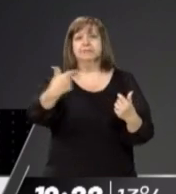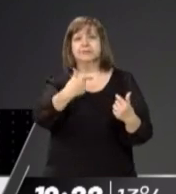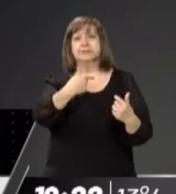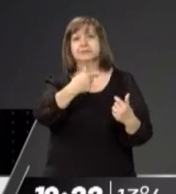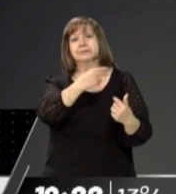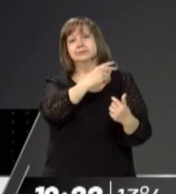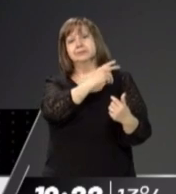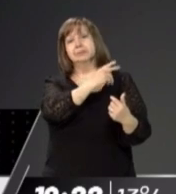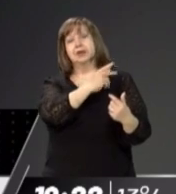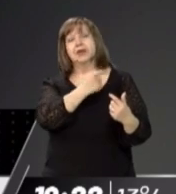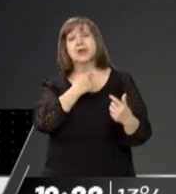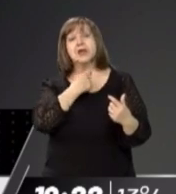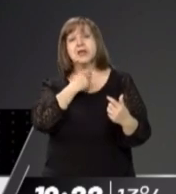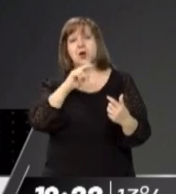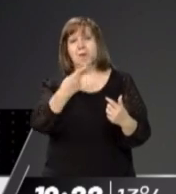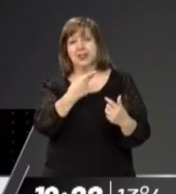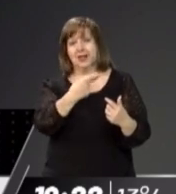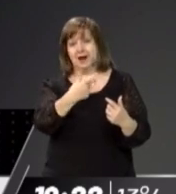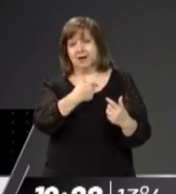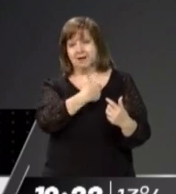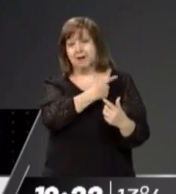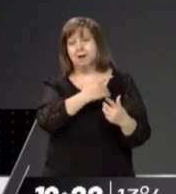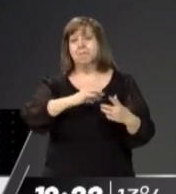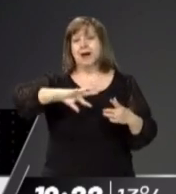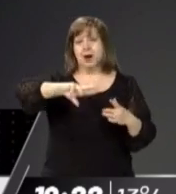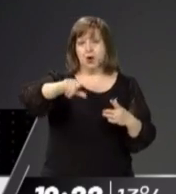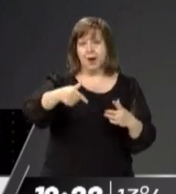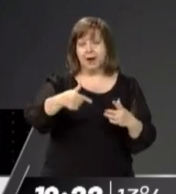la impunidad del asalto.